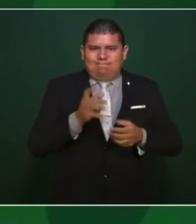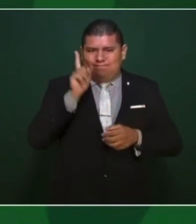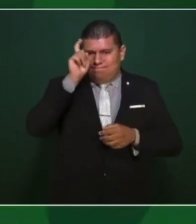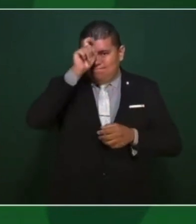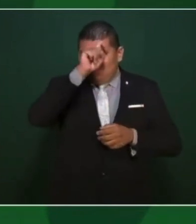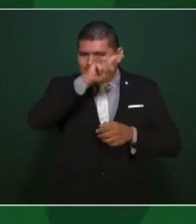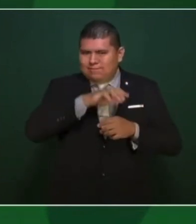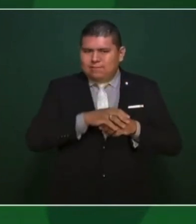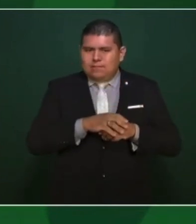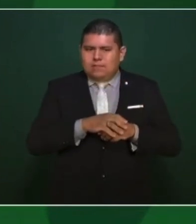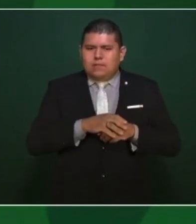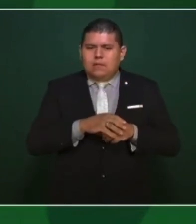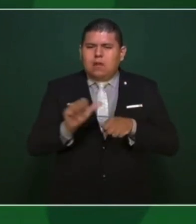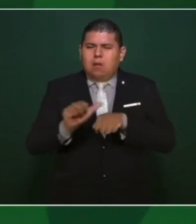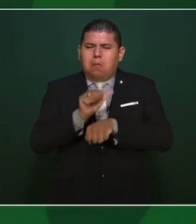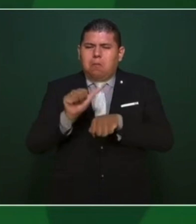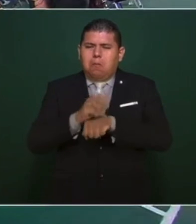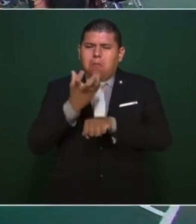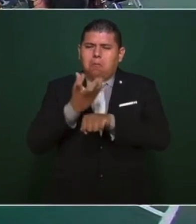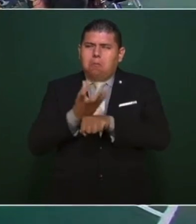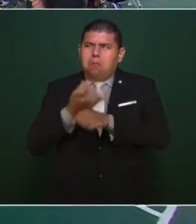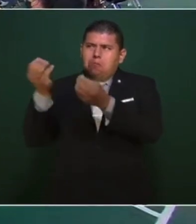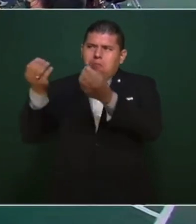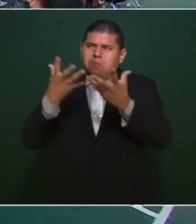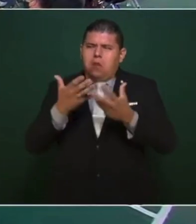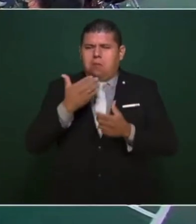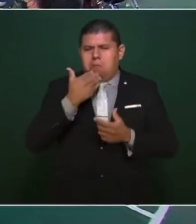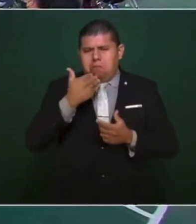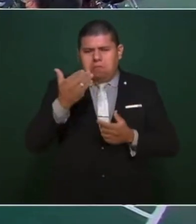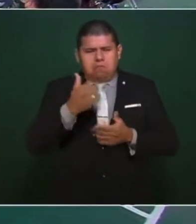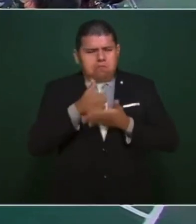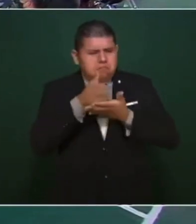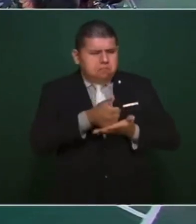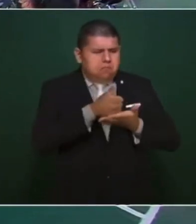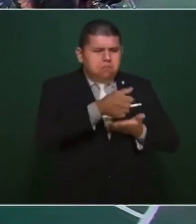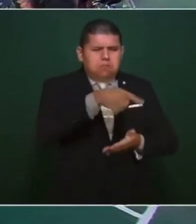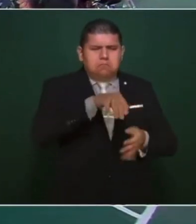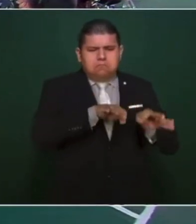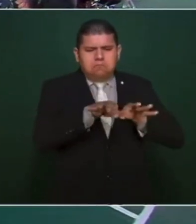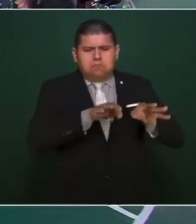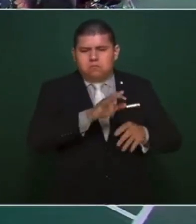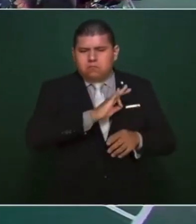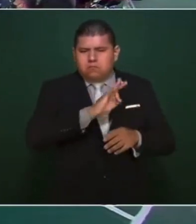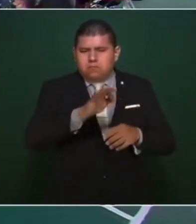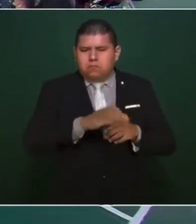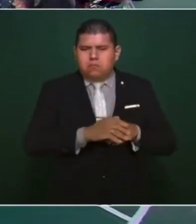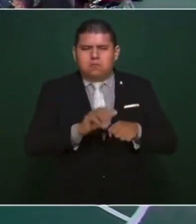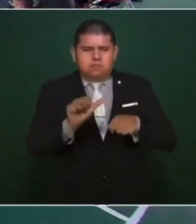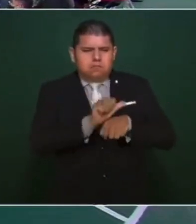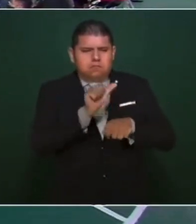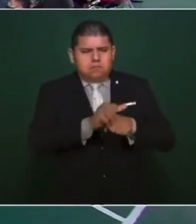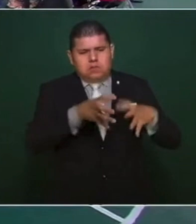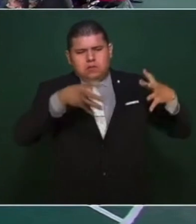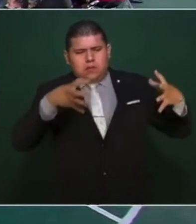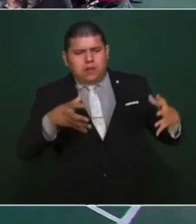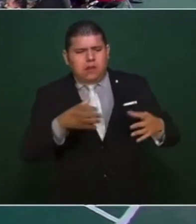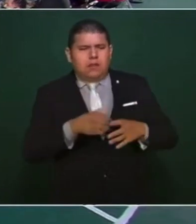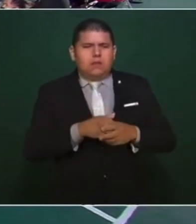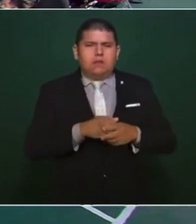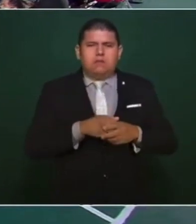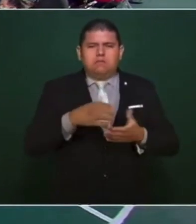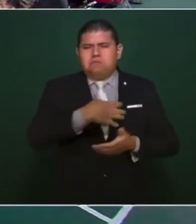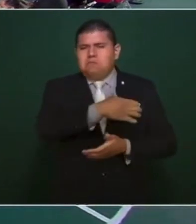ayudan, porque son camionetas para ir a la